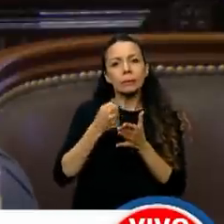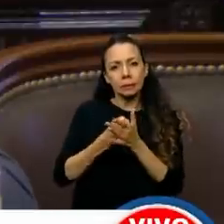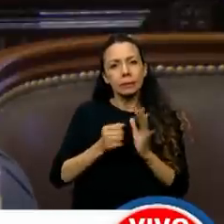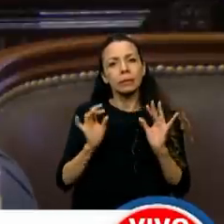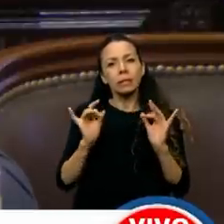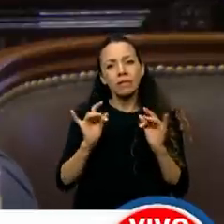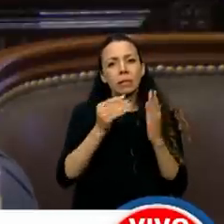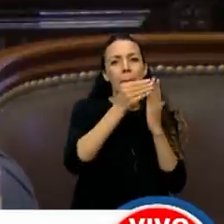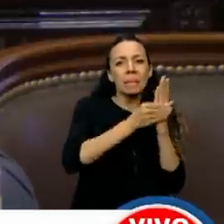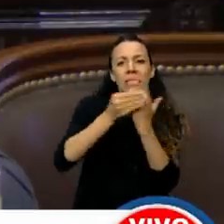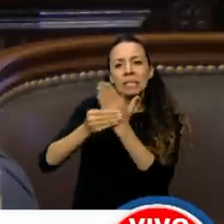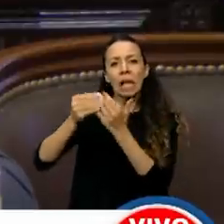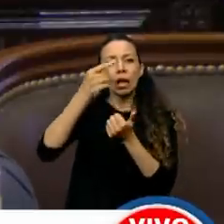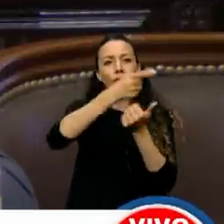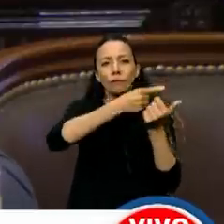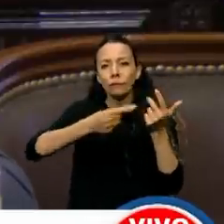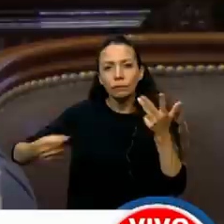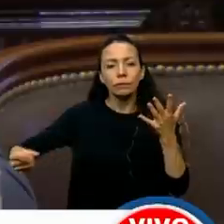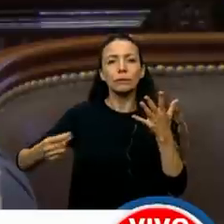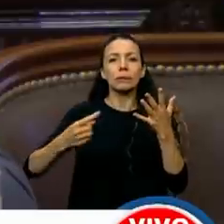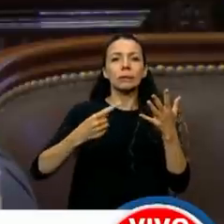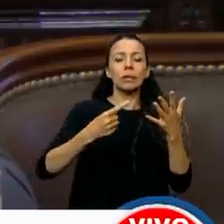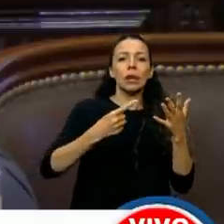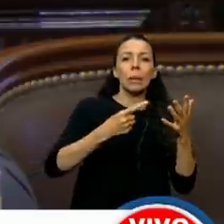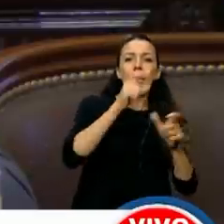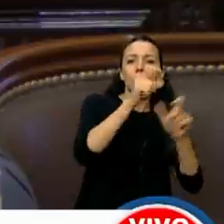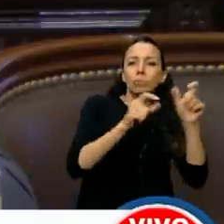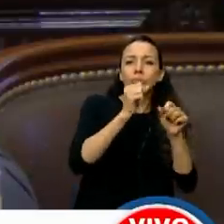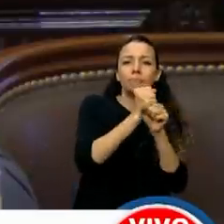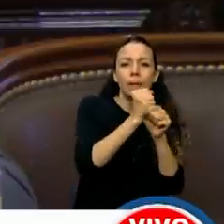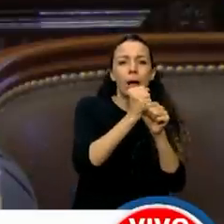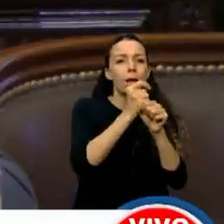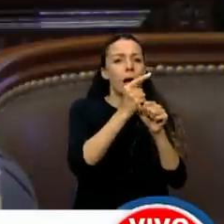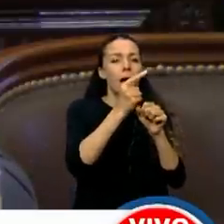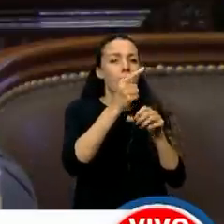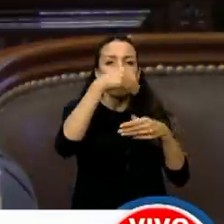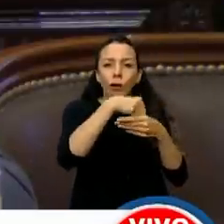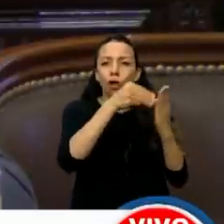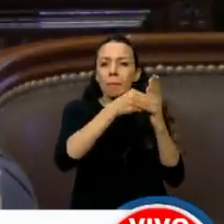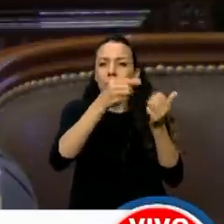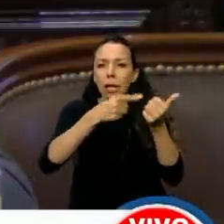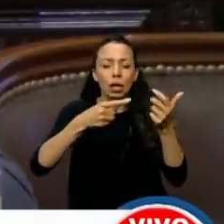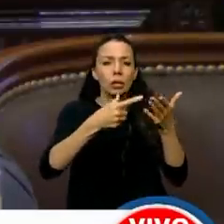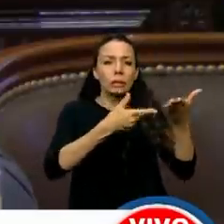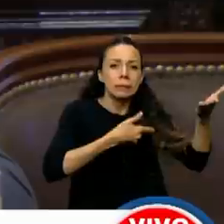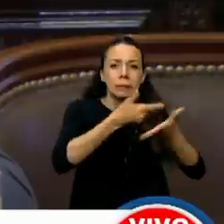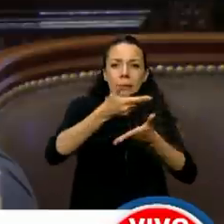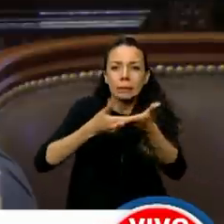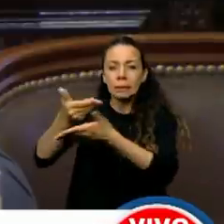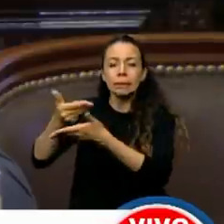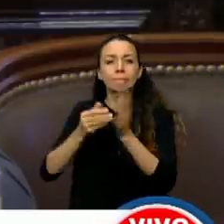de poder dialogar con distintos funcionarios quiero recalcar que durante